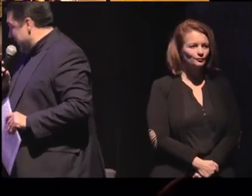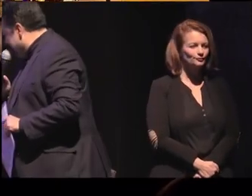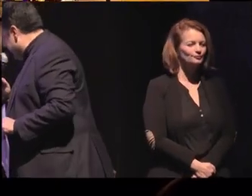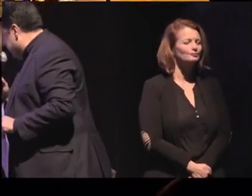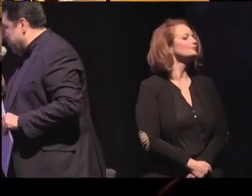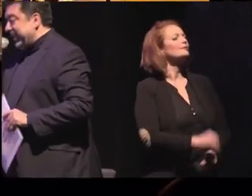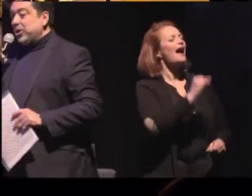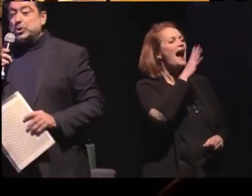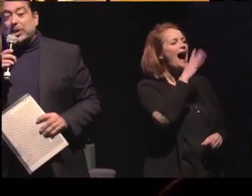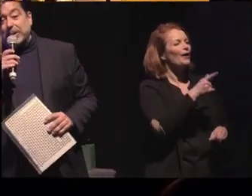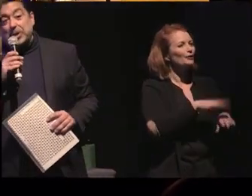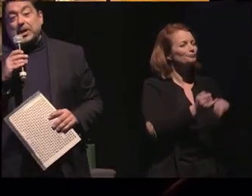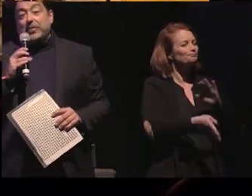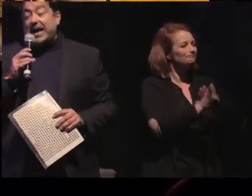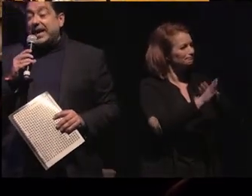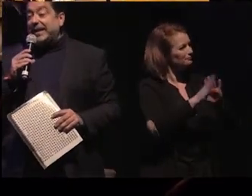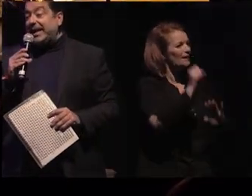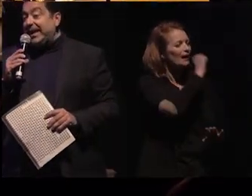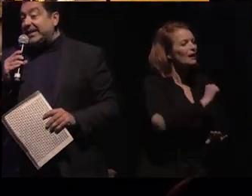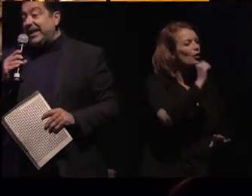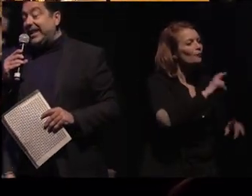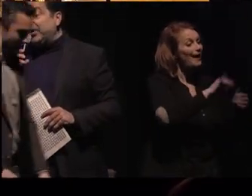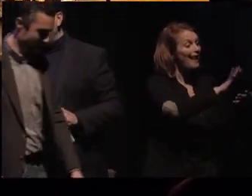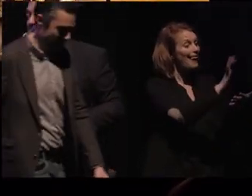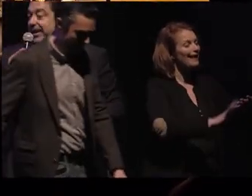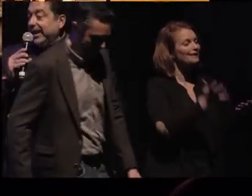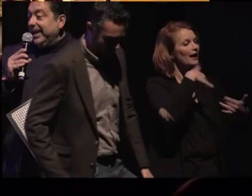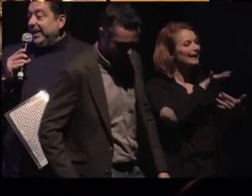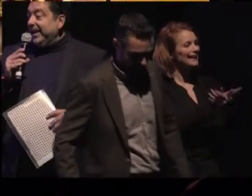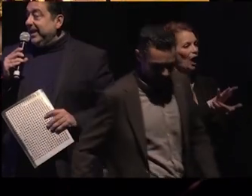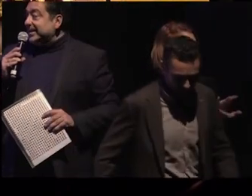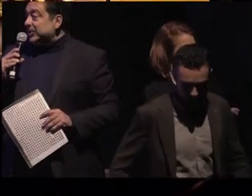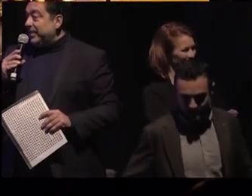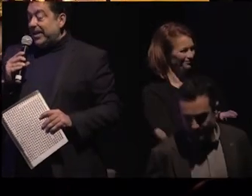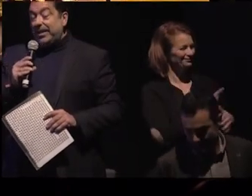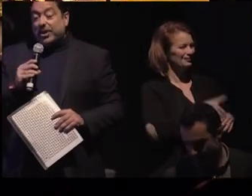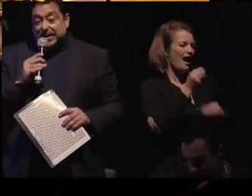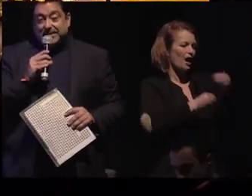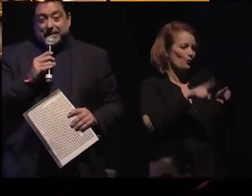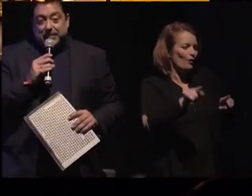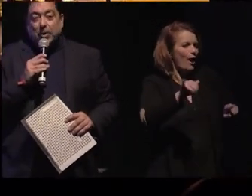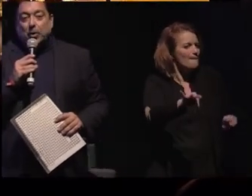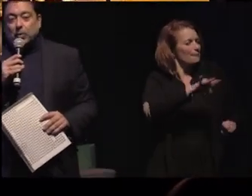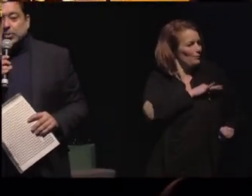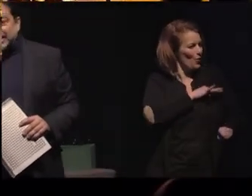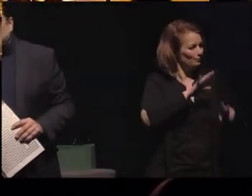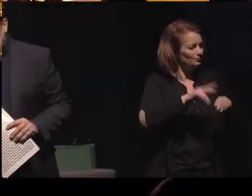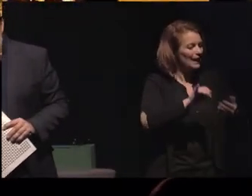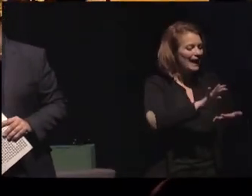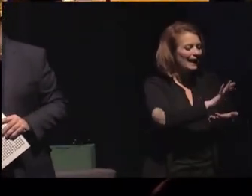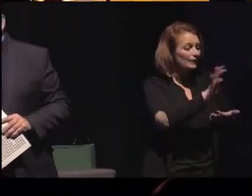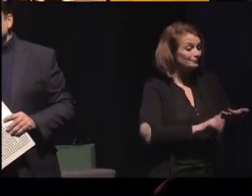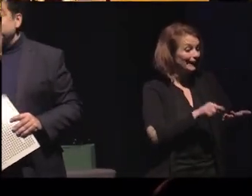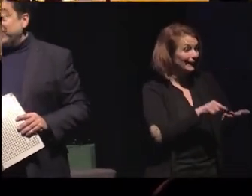Y ahora van a continuar ellos con su actuación y nos van a cantar la letra, el tango que les ha hecho merecedores de este premio. Un tango que